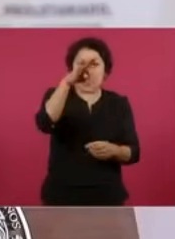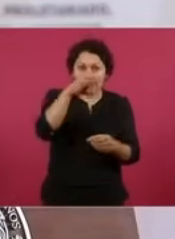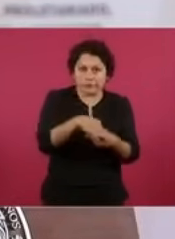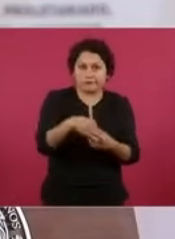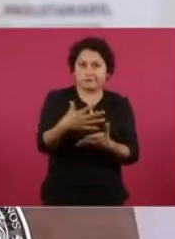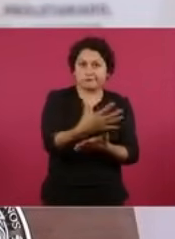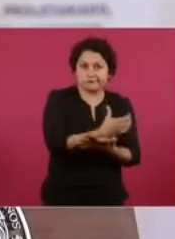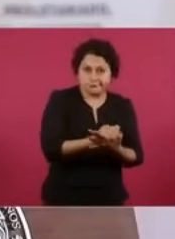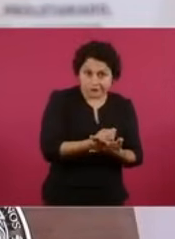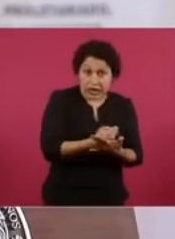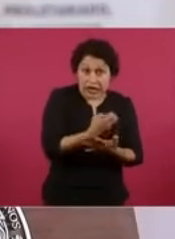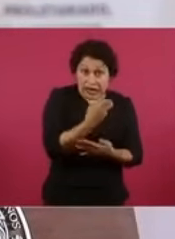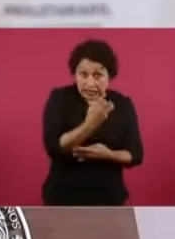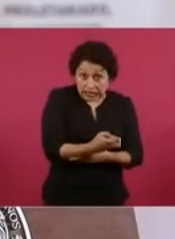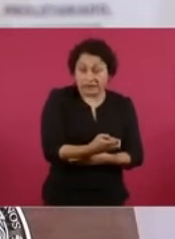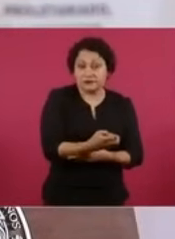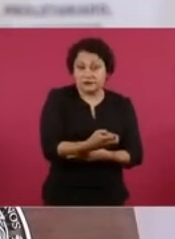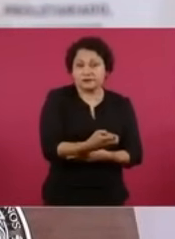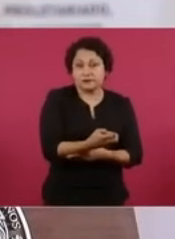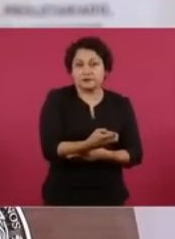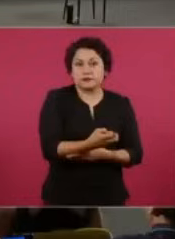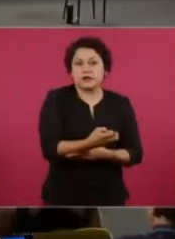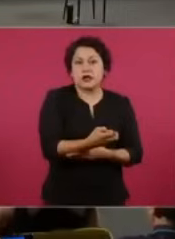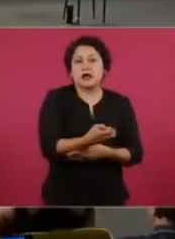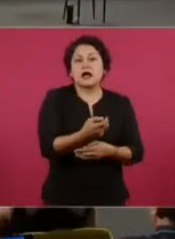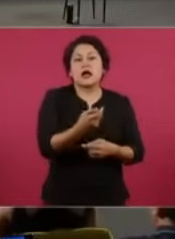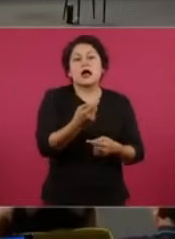y lo que empezaron a inventar los medios de